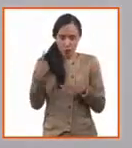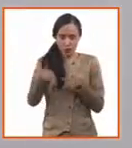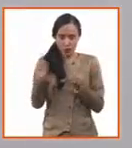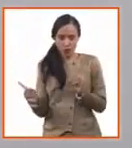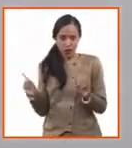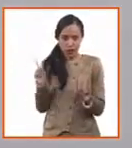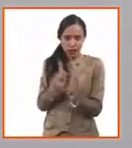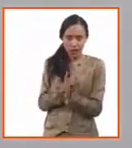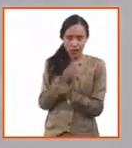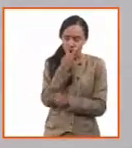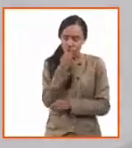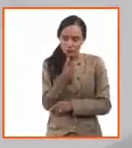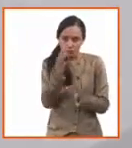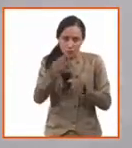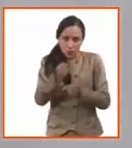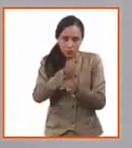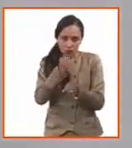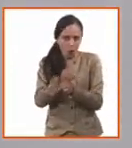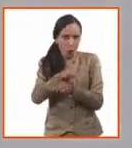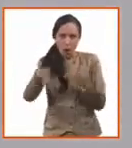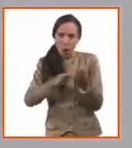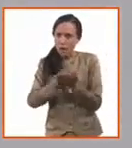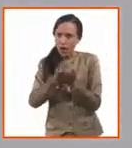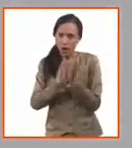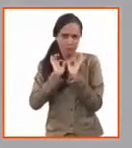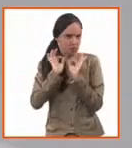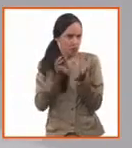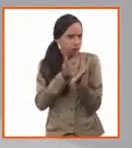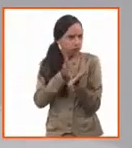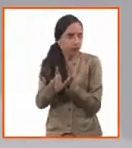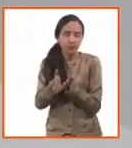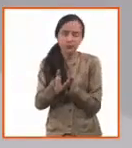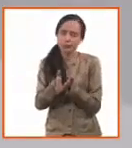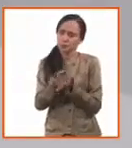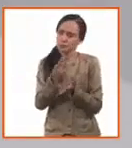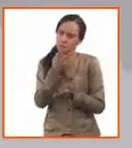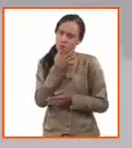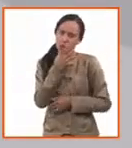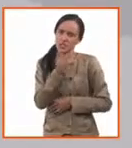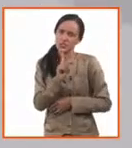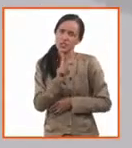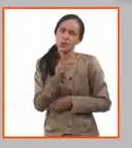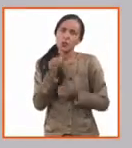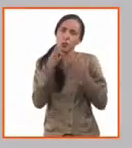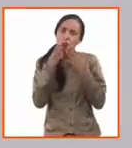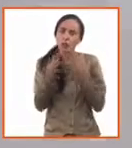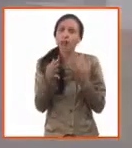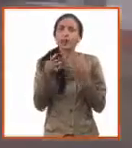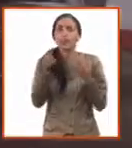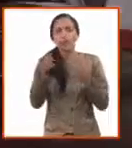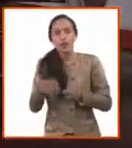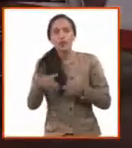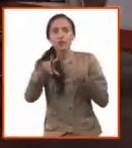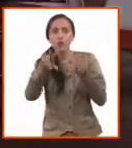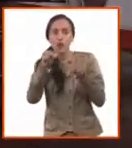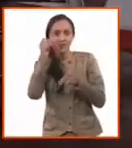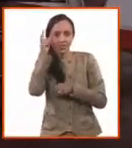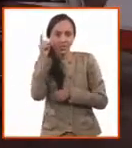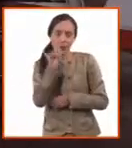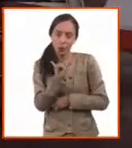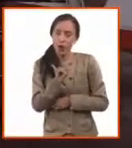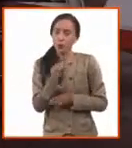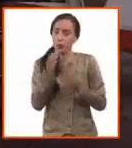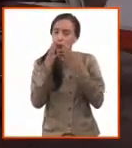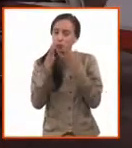que se están haciendo entonces eso me parece me parece importante y me parece interesante tratarlo